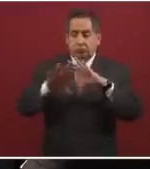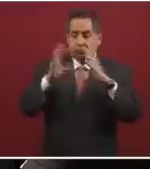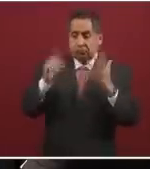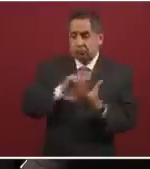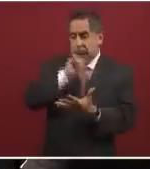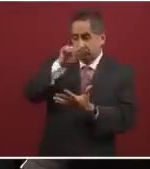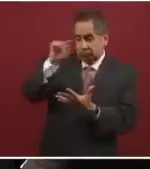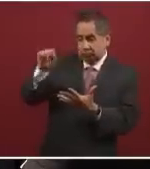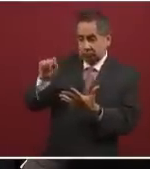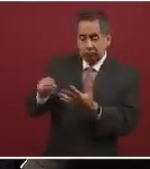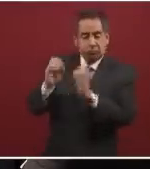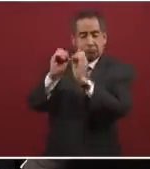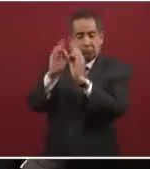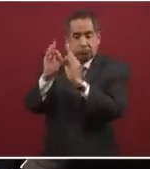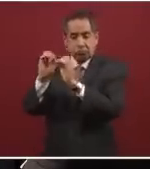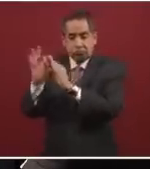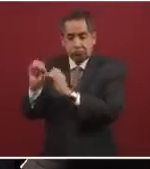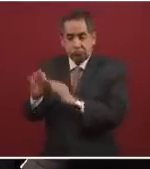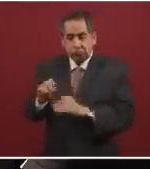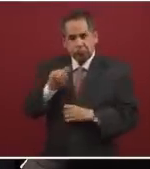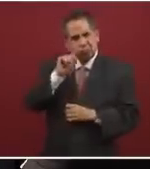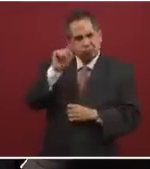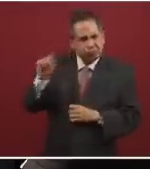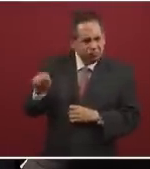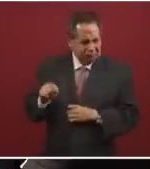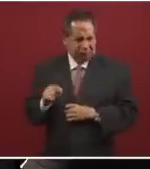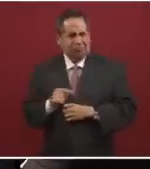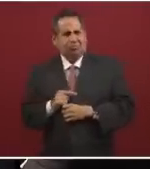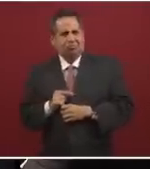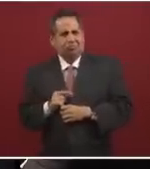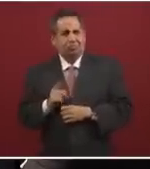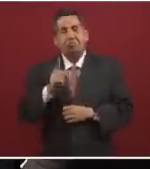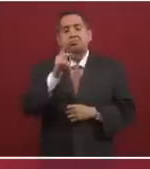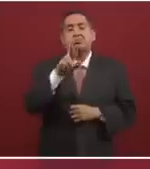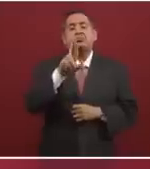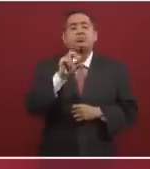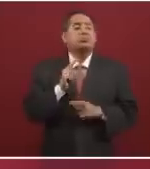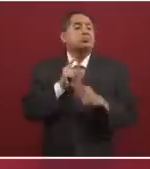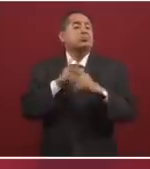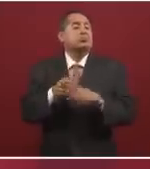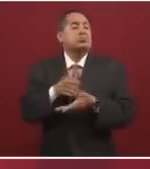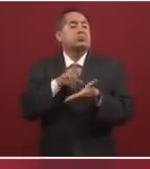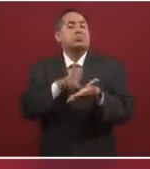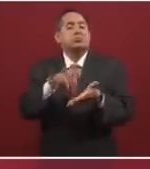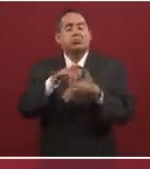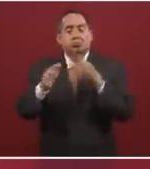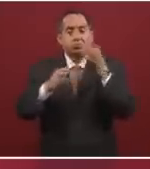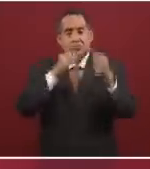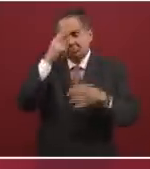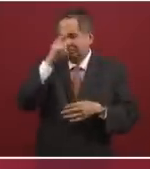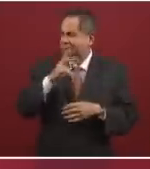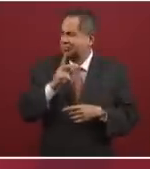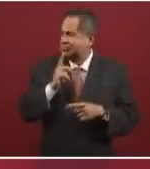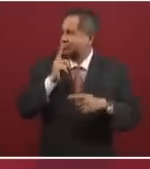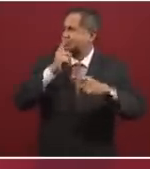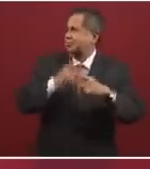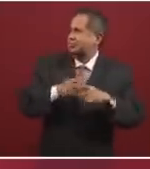gobierno de México en el extranjero, pro México o por México,